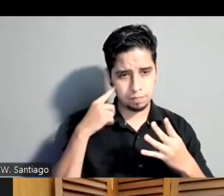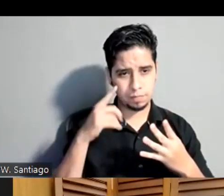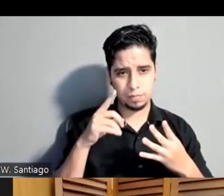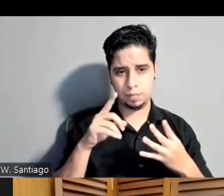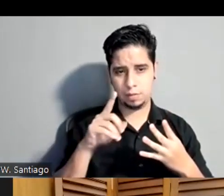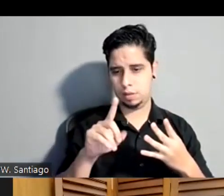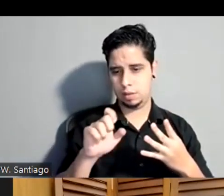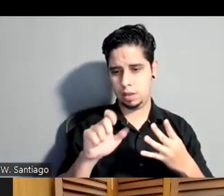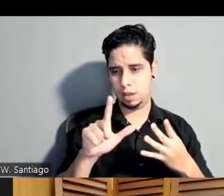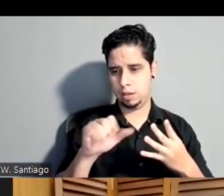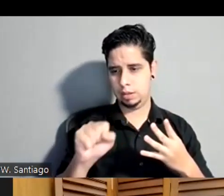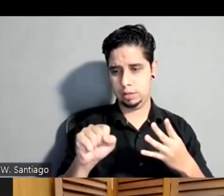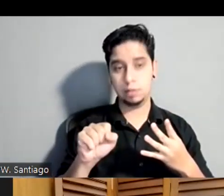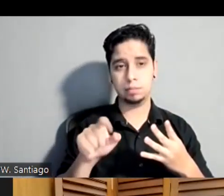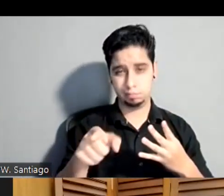Michelle Delis.